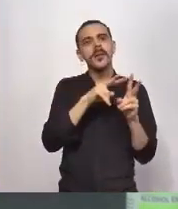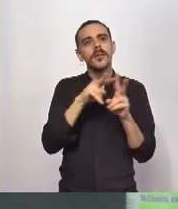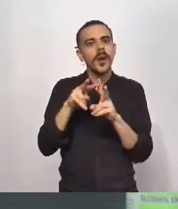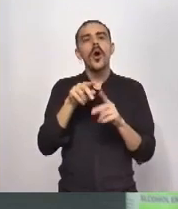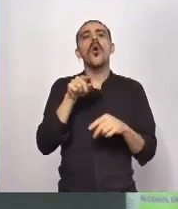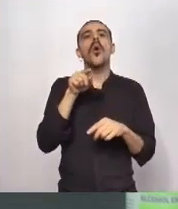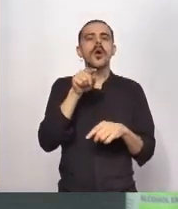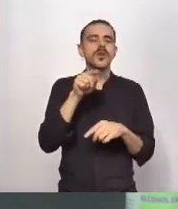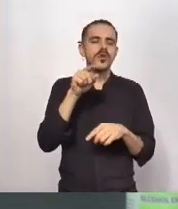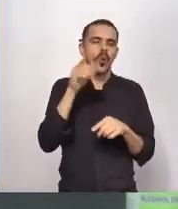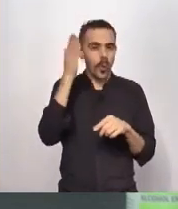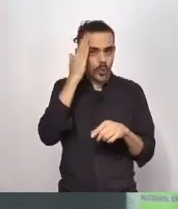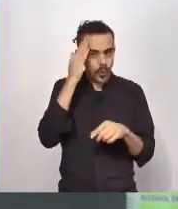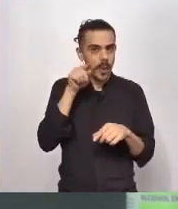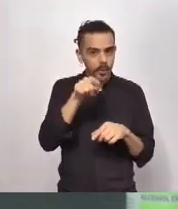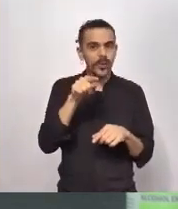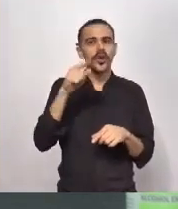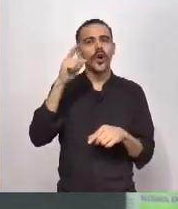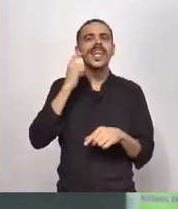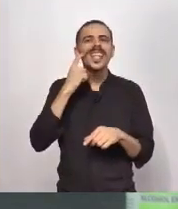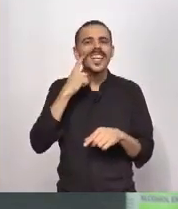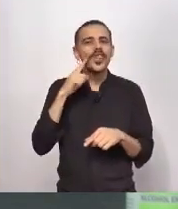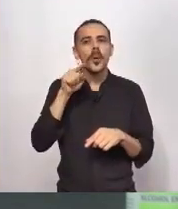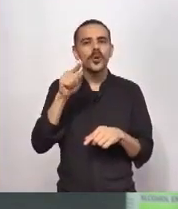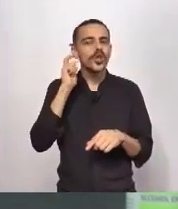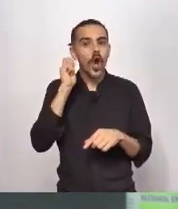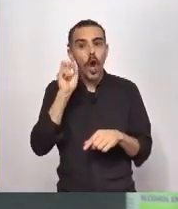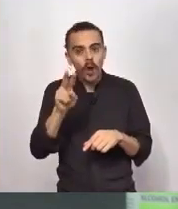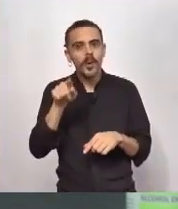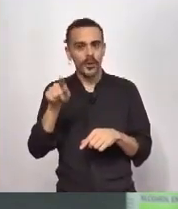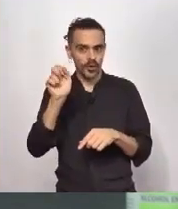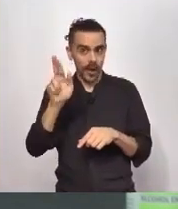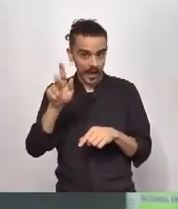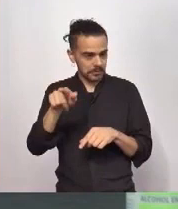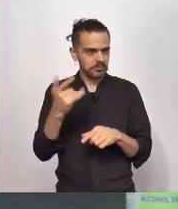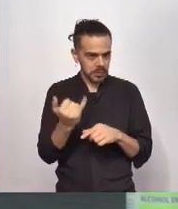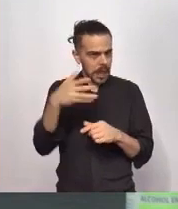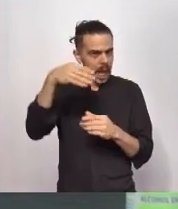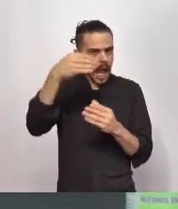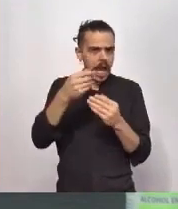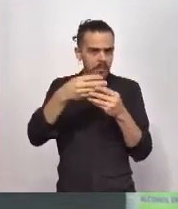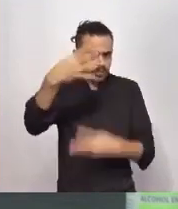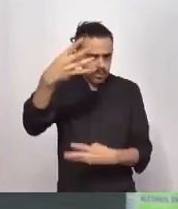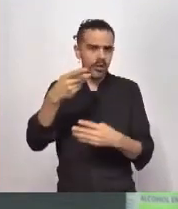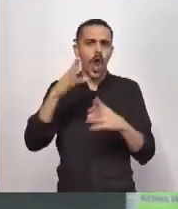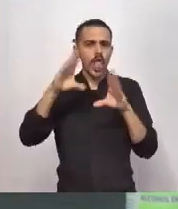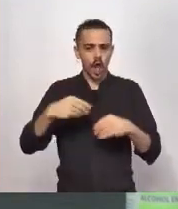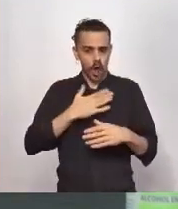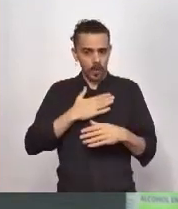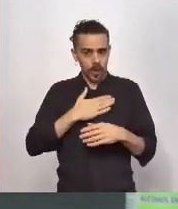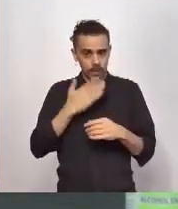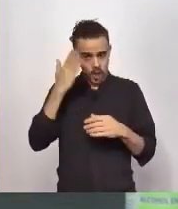cultura.entrerrios.gob.ar. Allí está centralizada toda nuestra oferta cultural desde la Secretaría y también de los organismos que dependen de la